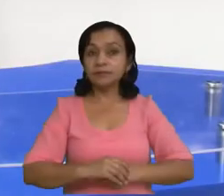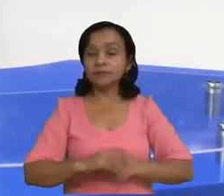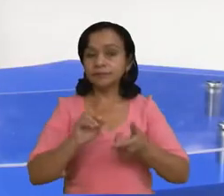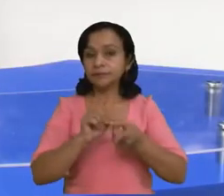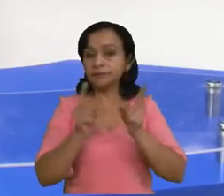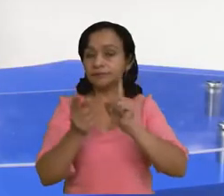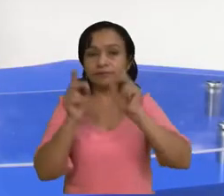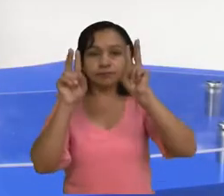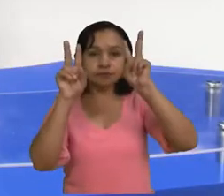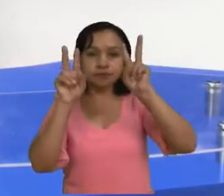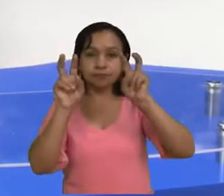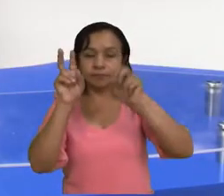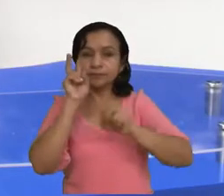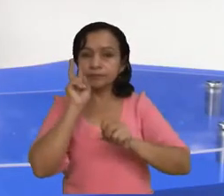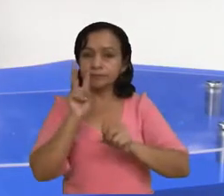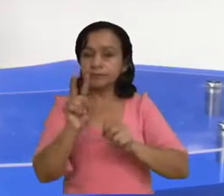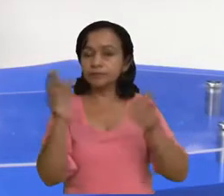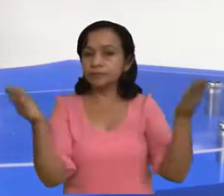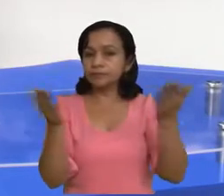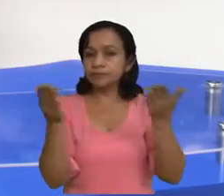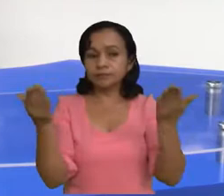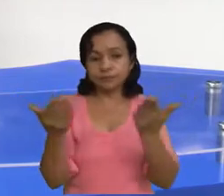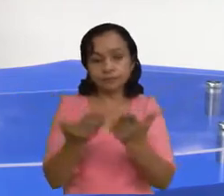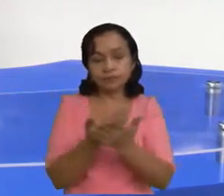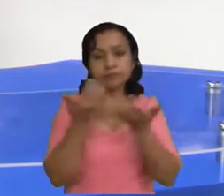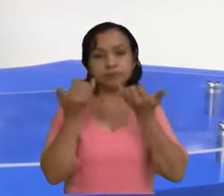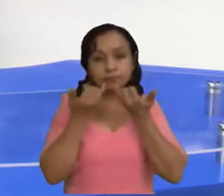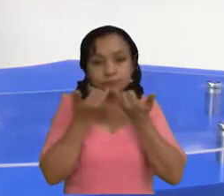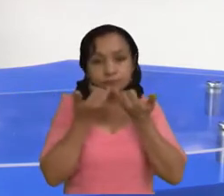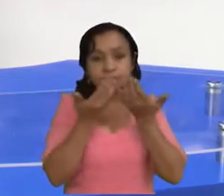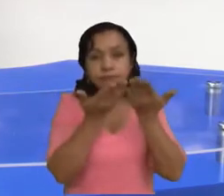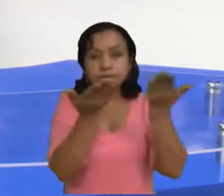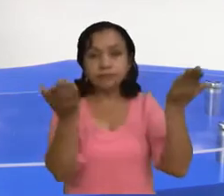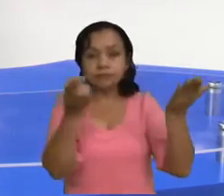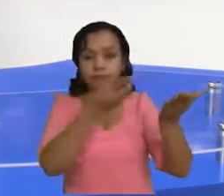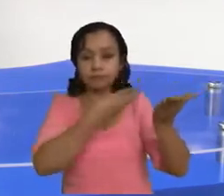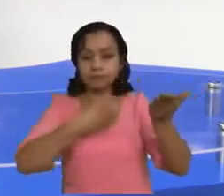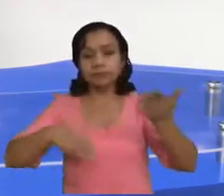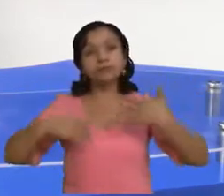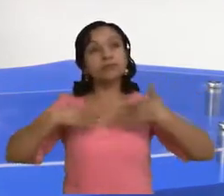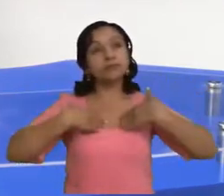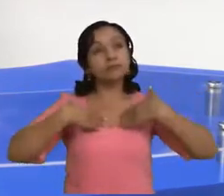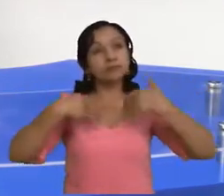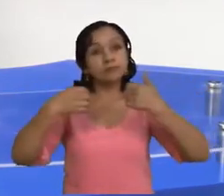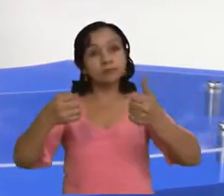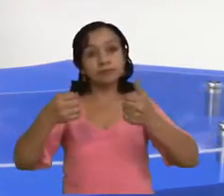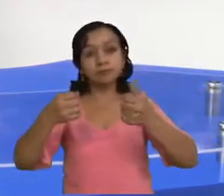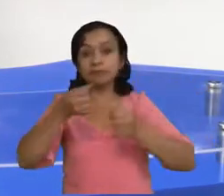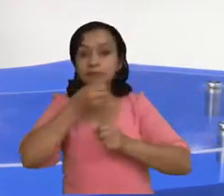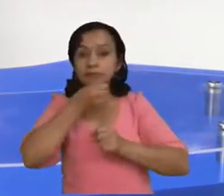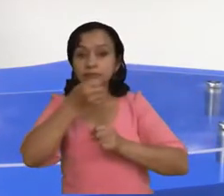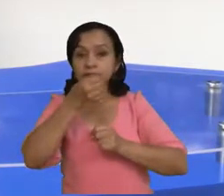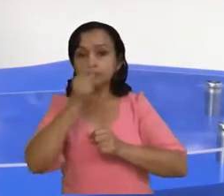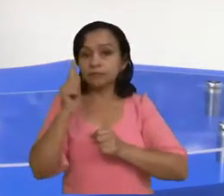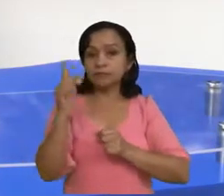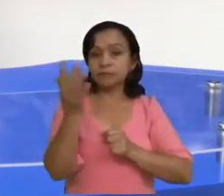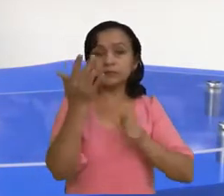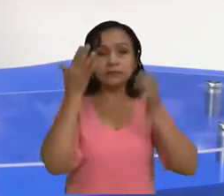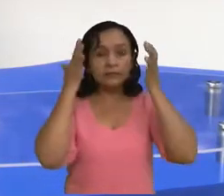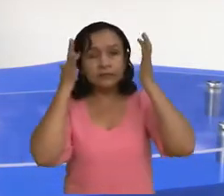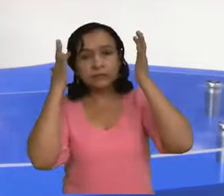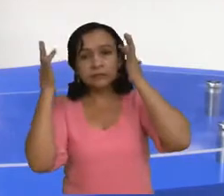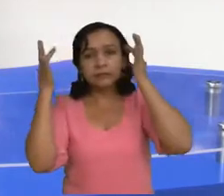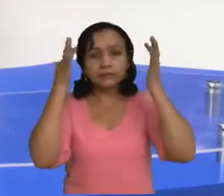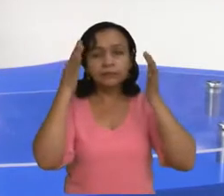Cambiamos de tema y veamos ahora detalles del nuevo informe brindado por el Ministerio de Salud sobre una noticia que nos tiene a todos alarmados,